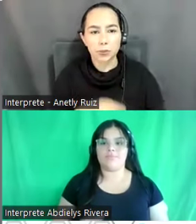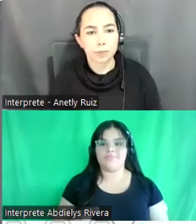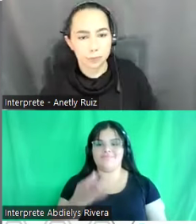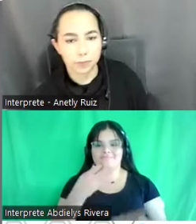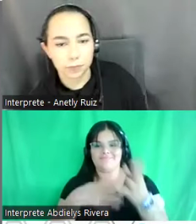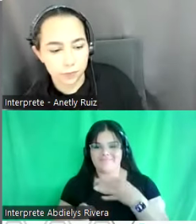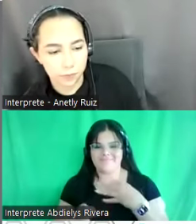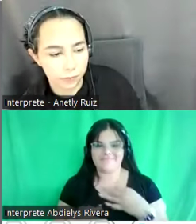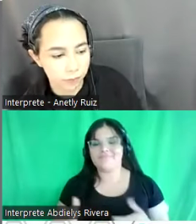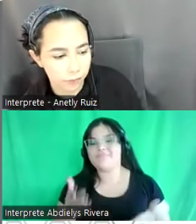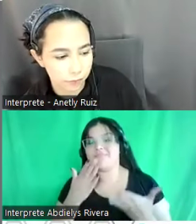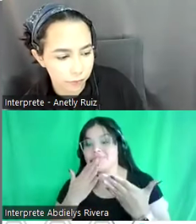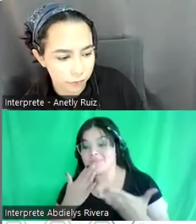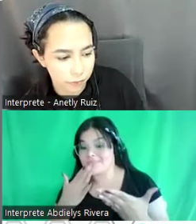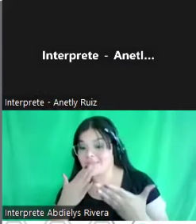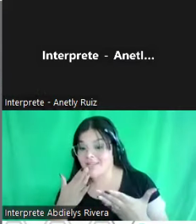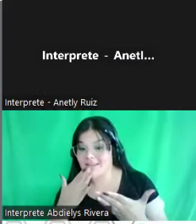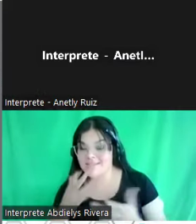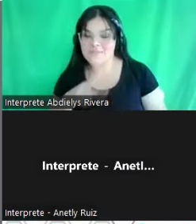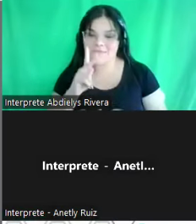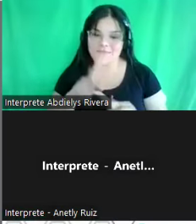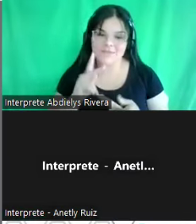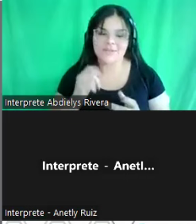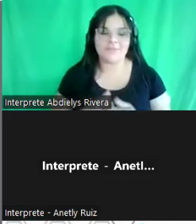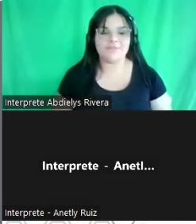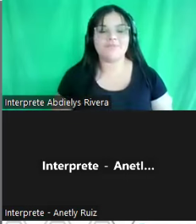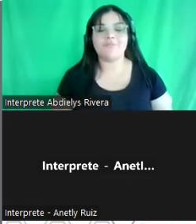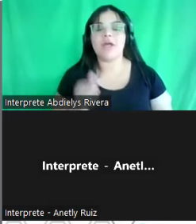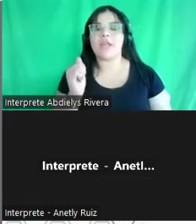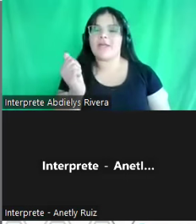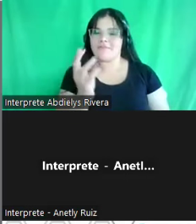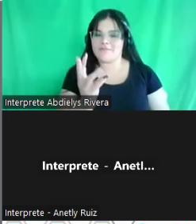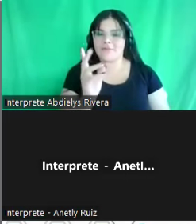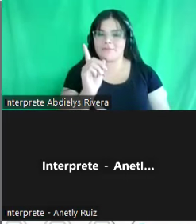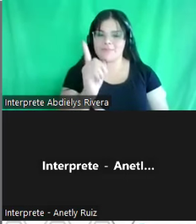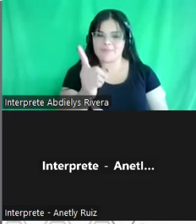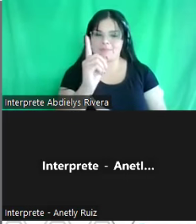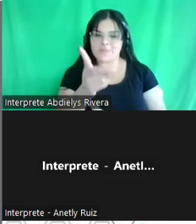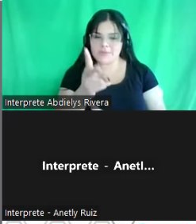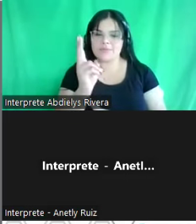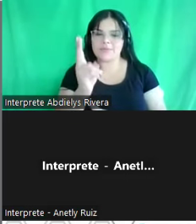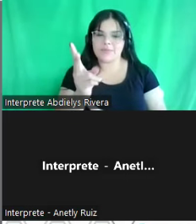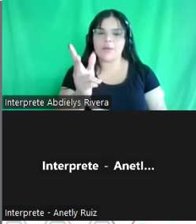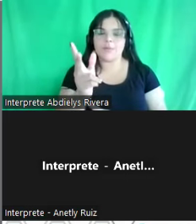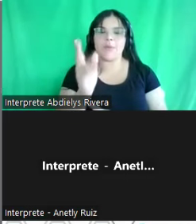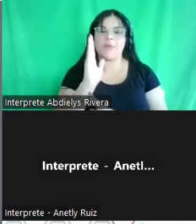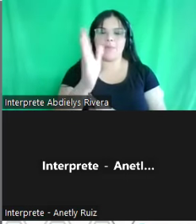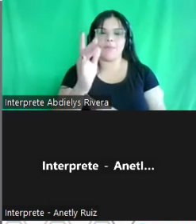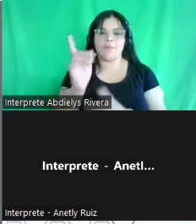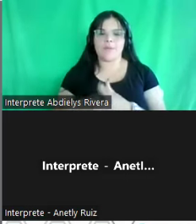Perfecto, muchísimas gracias. Gracias a ustedes. En unos minutitos voy a estar dando comienzo a la encuesta de